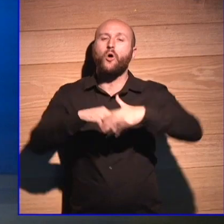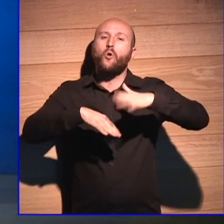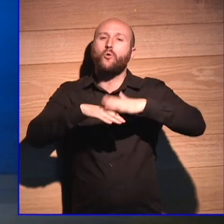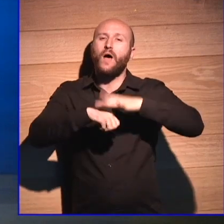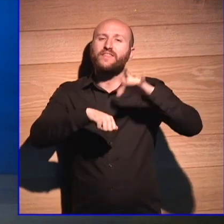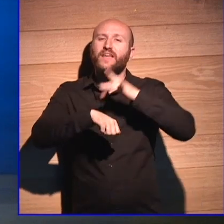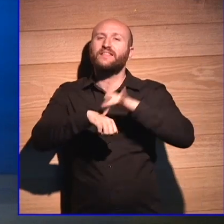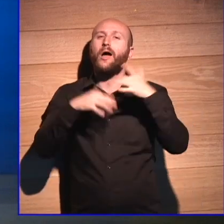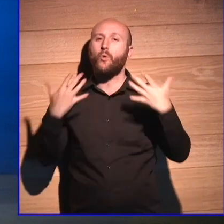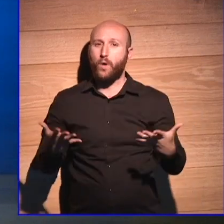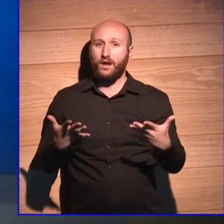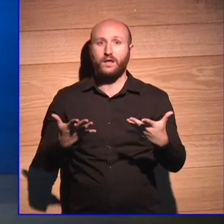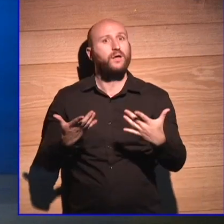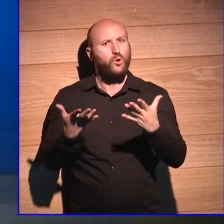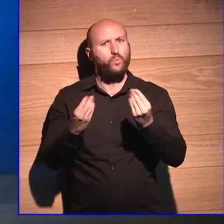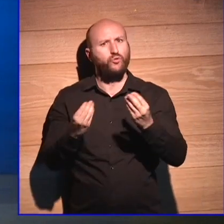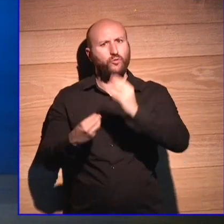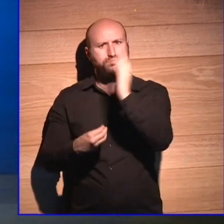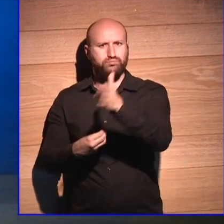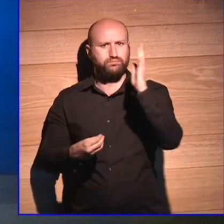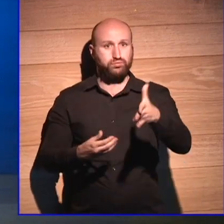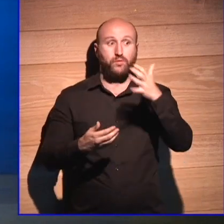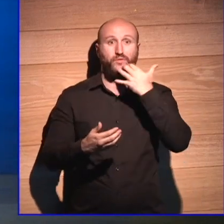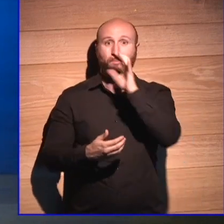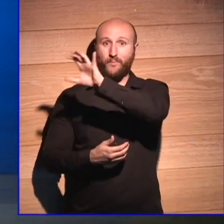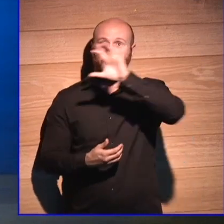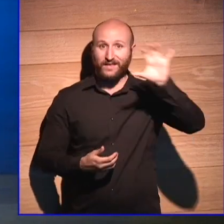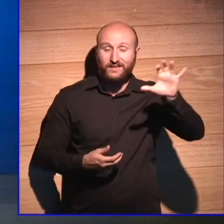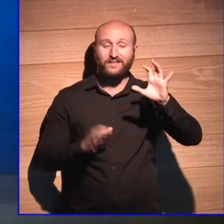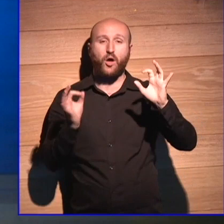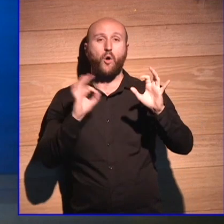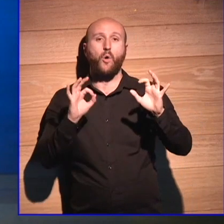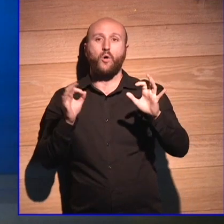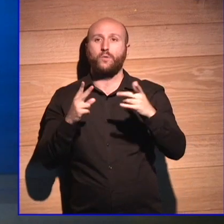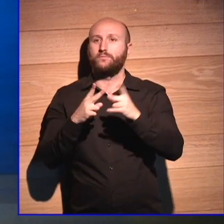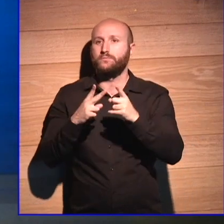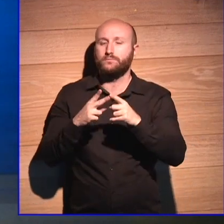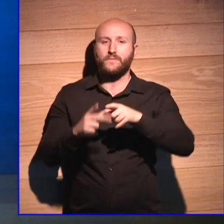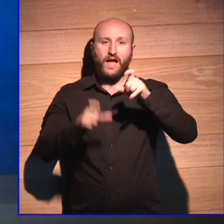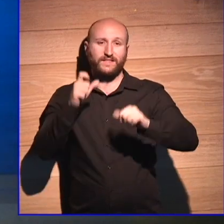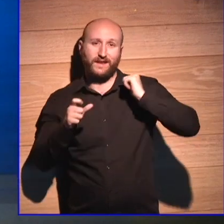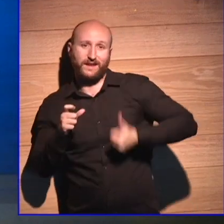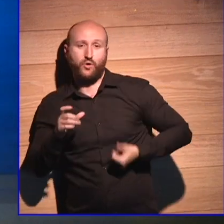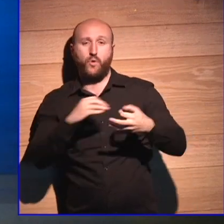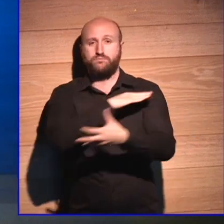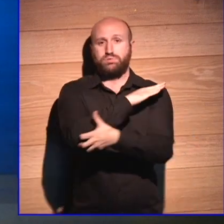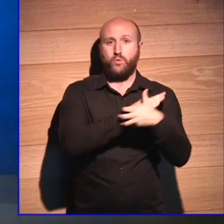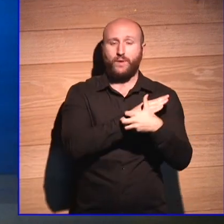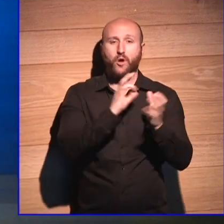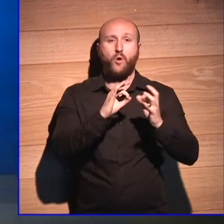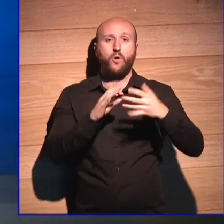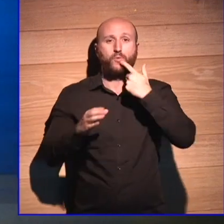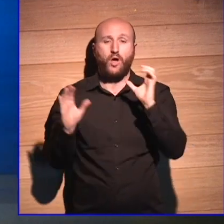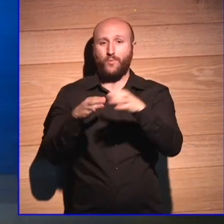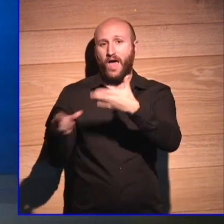Por supuesto, se crean muchas fracturas entre países, entre gente más adinerada y menos, entre